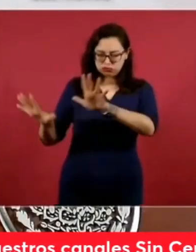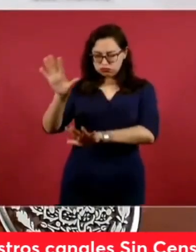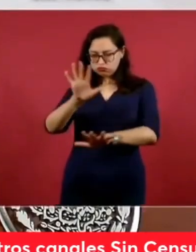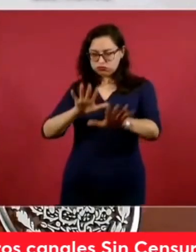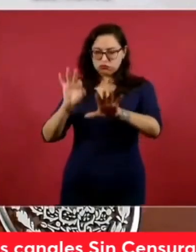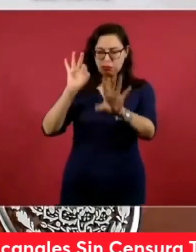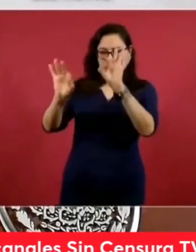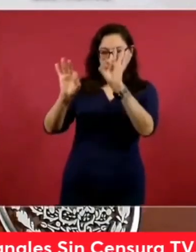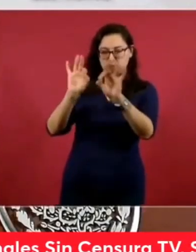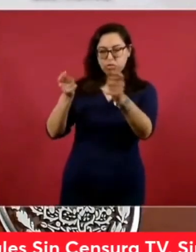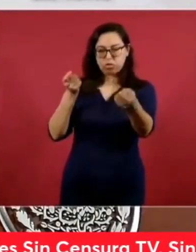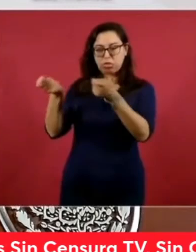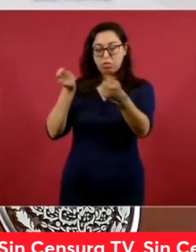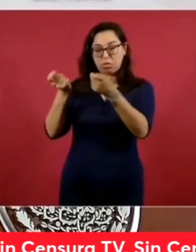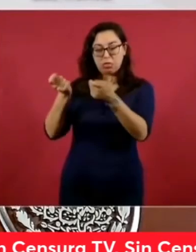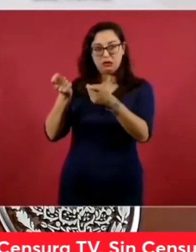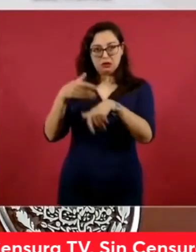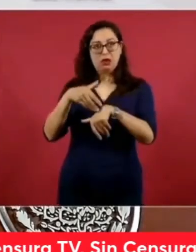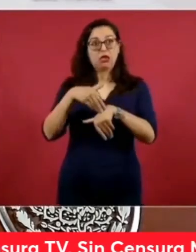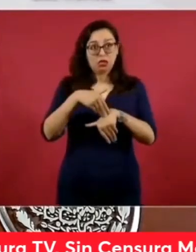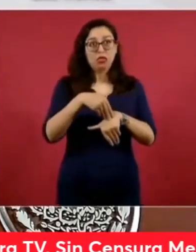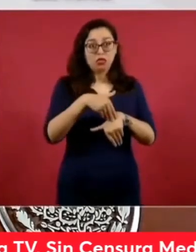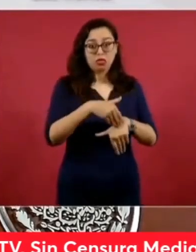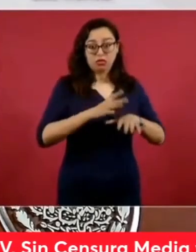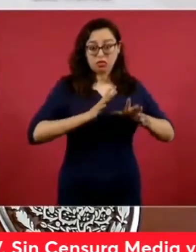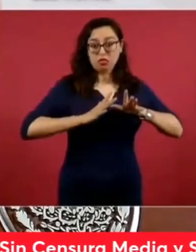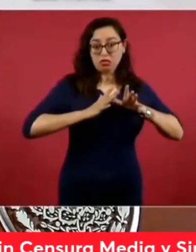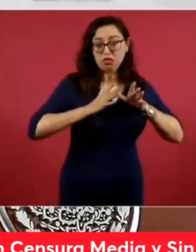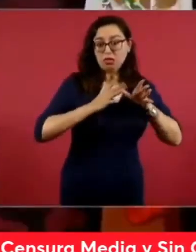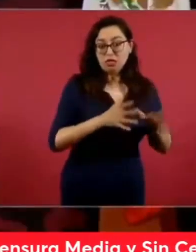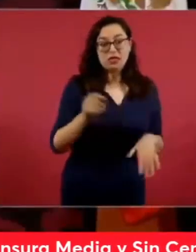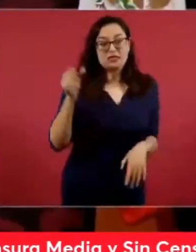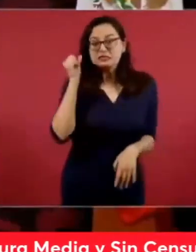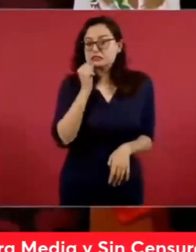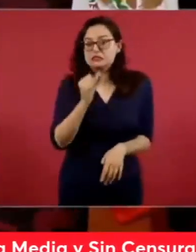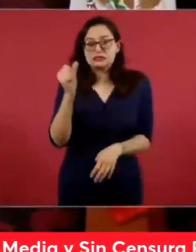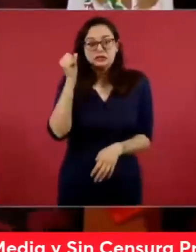Porque la mayoría de los medios convencionales